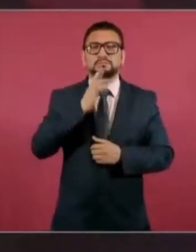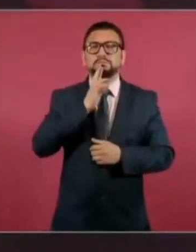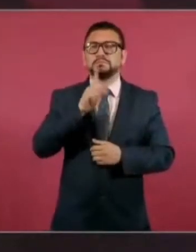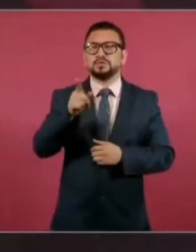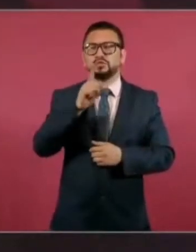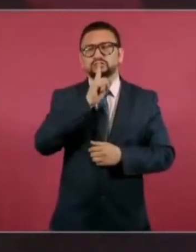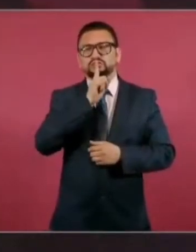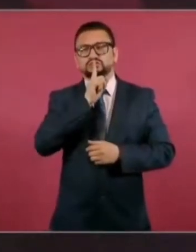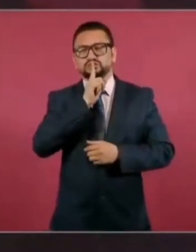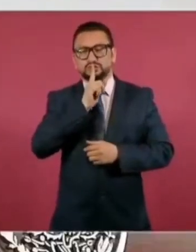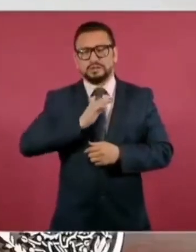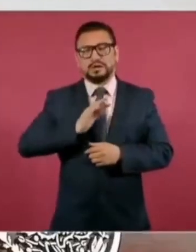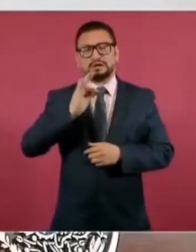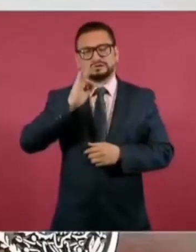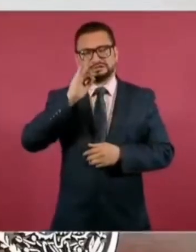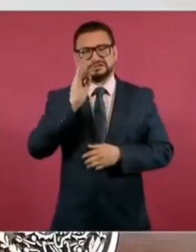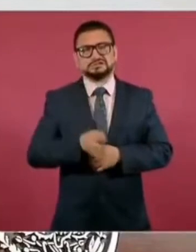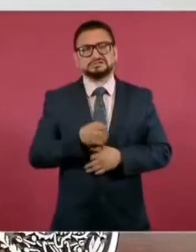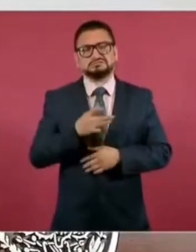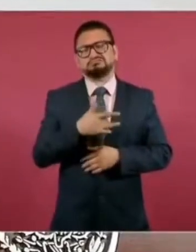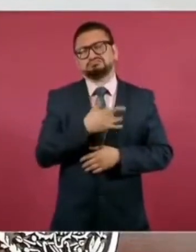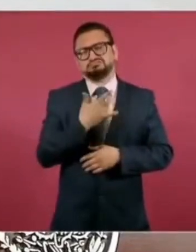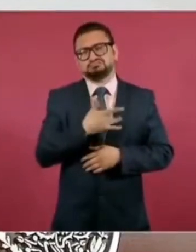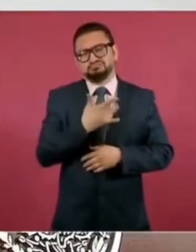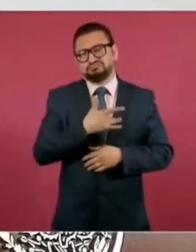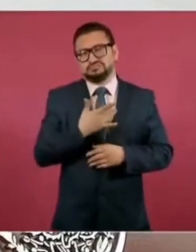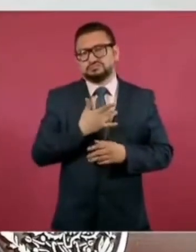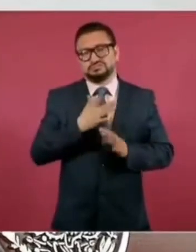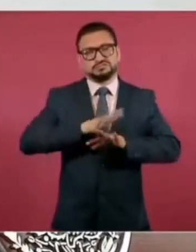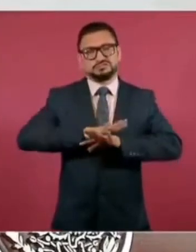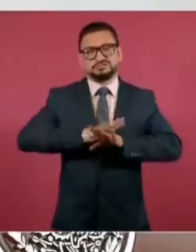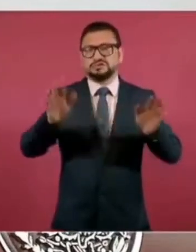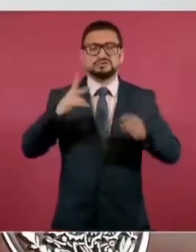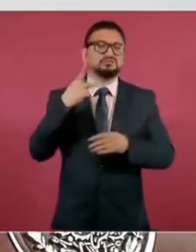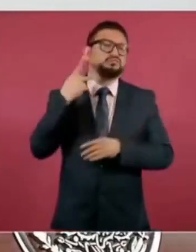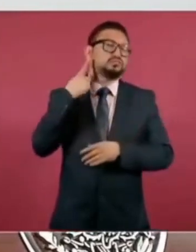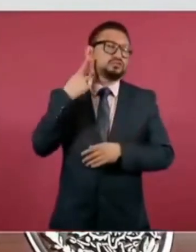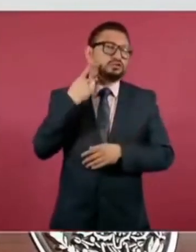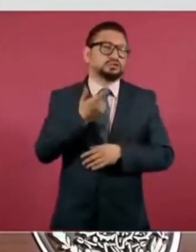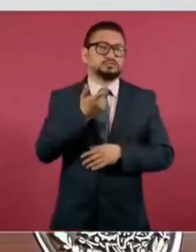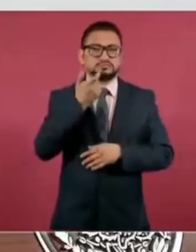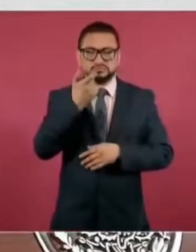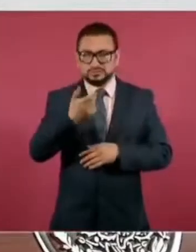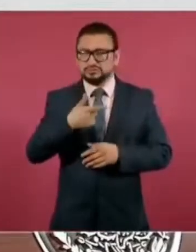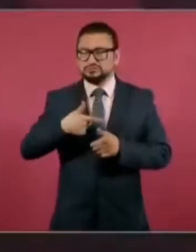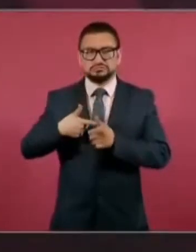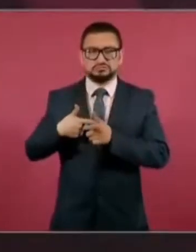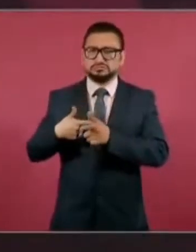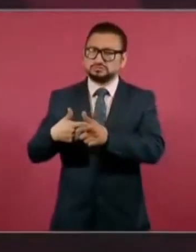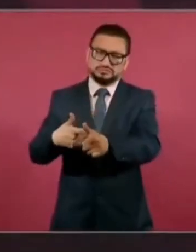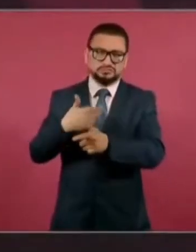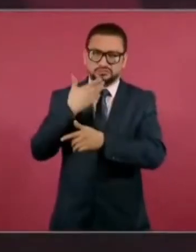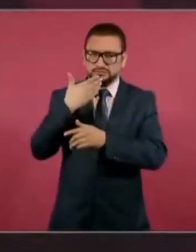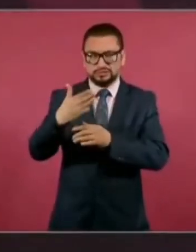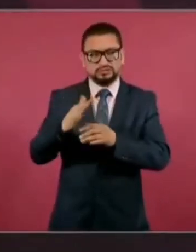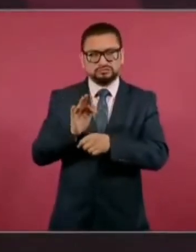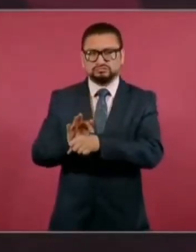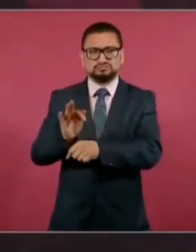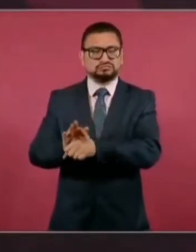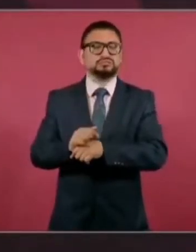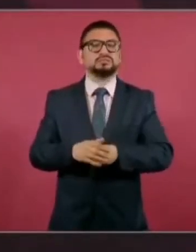aceptando que la política económica va a continuar y